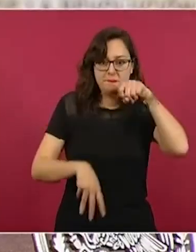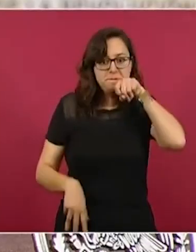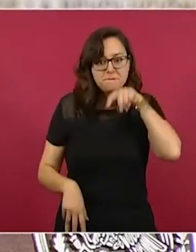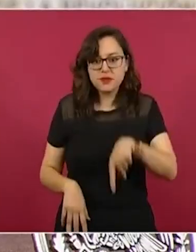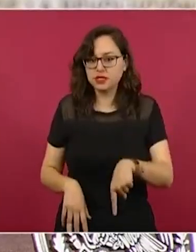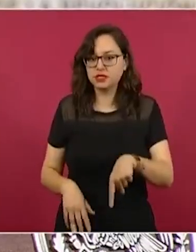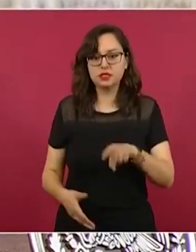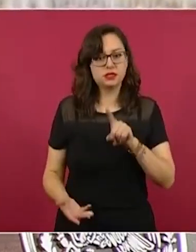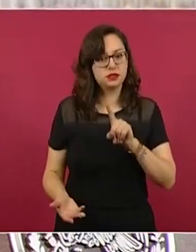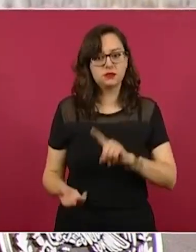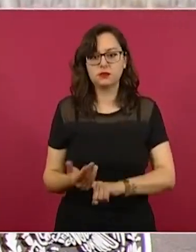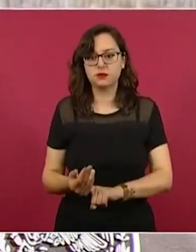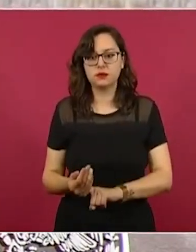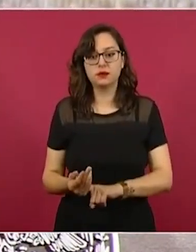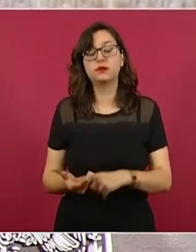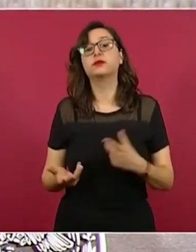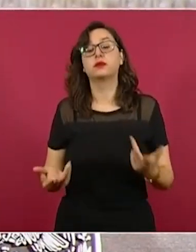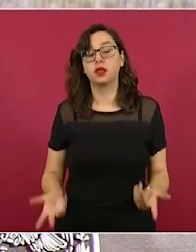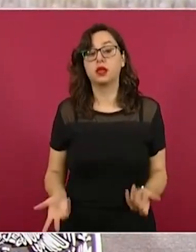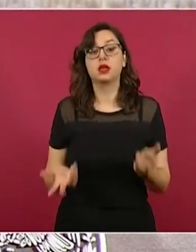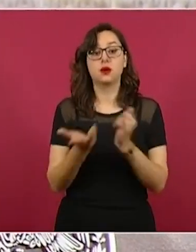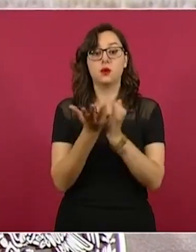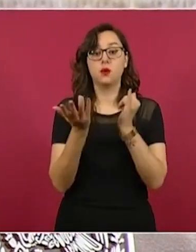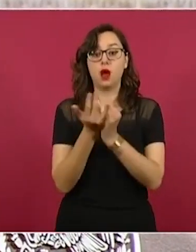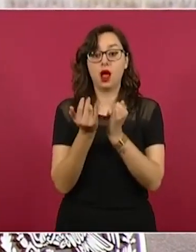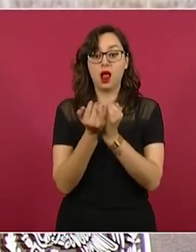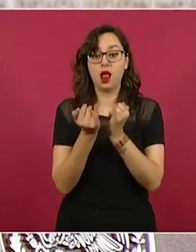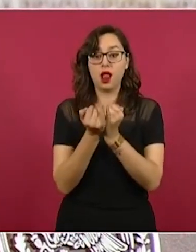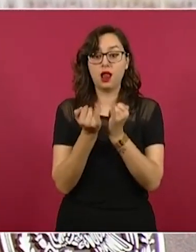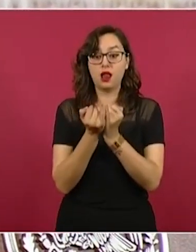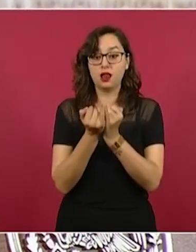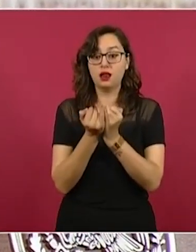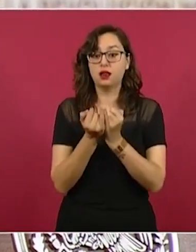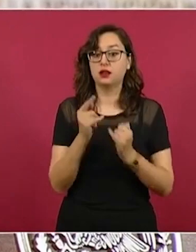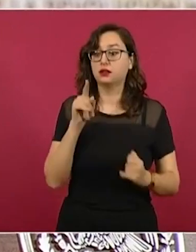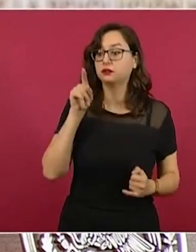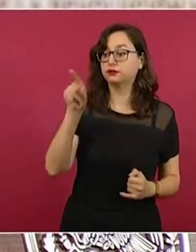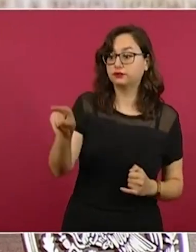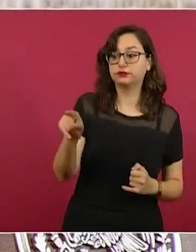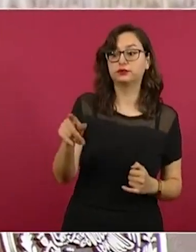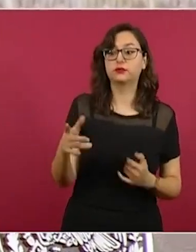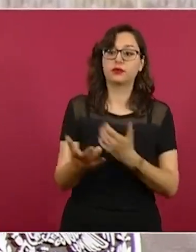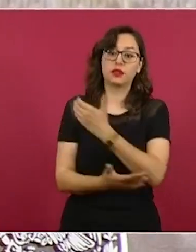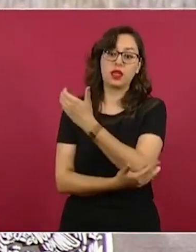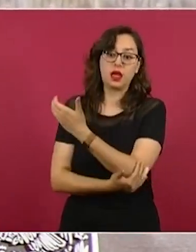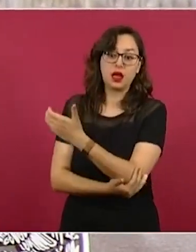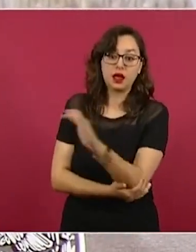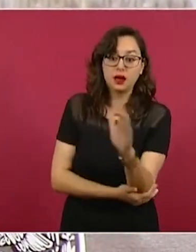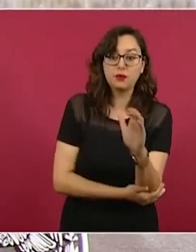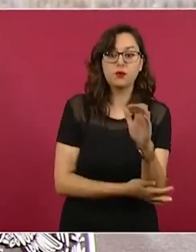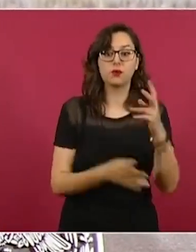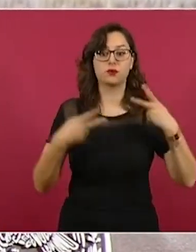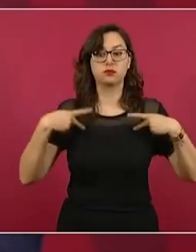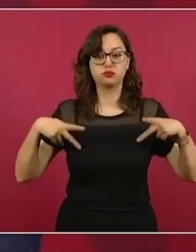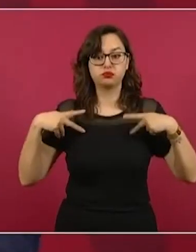que en el campo se siembre para comer.